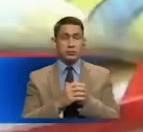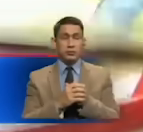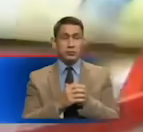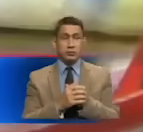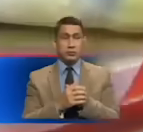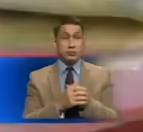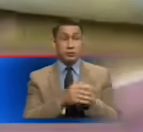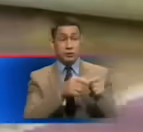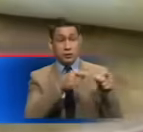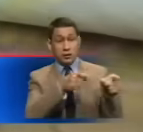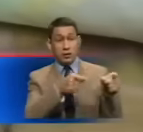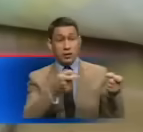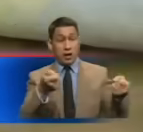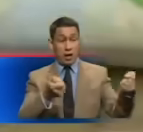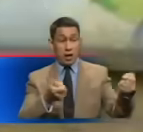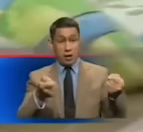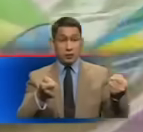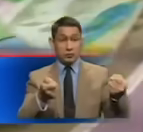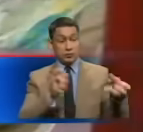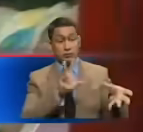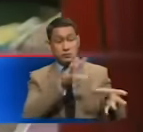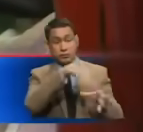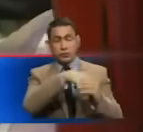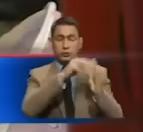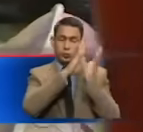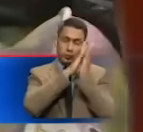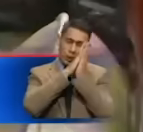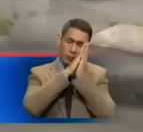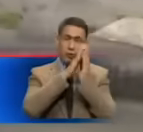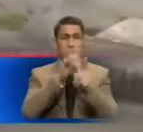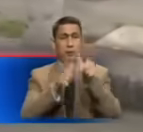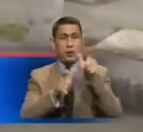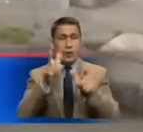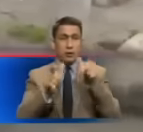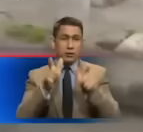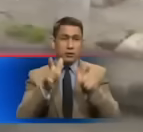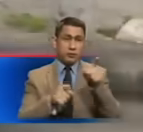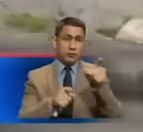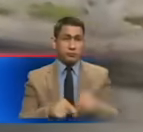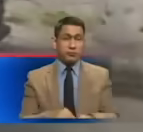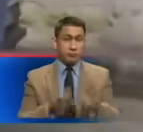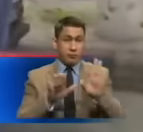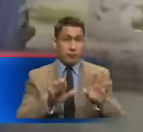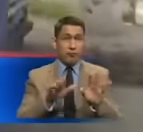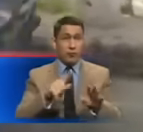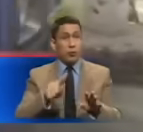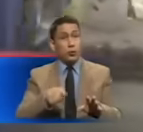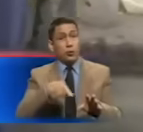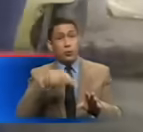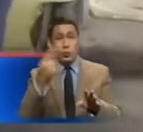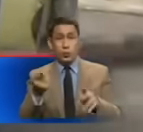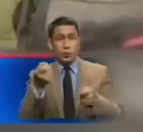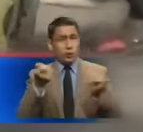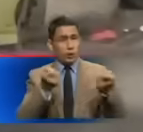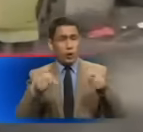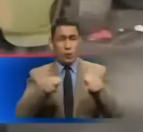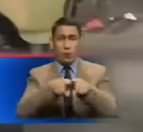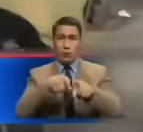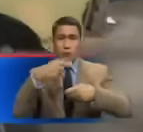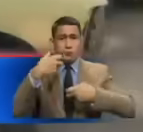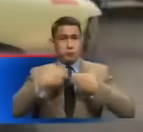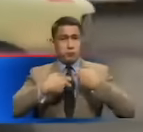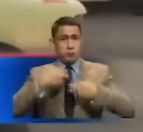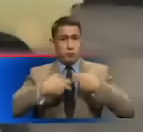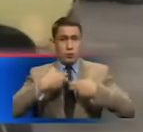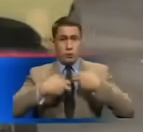Dormitorio. Ese ahí duermen los chamberos ahí, que ya dejan botado. ¿Oí? Este otro de los vehículos abandonados, a la buena de Dios, estos carros, también lo han empezado